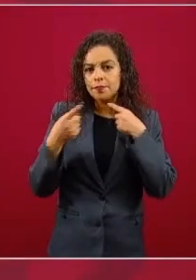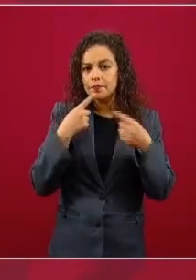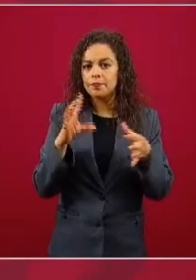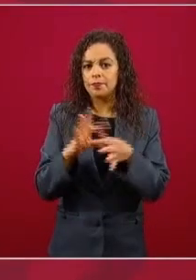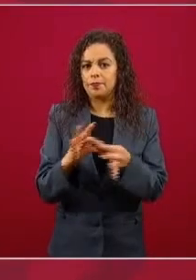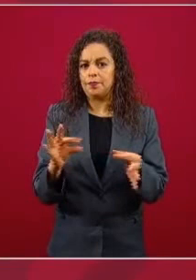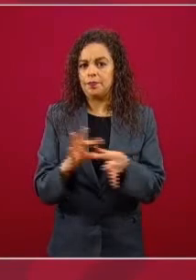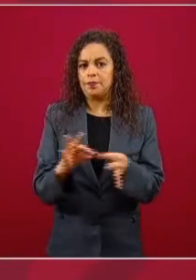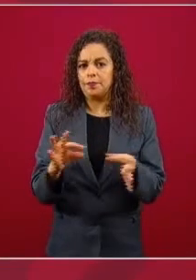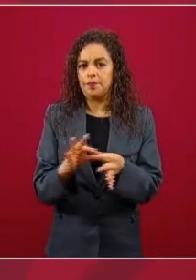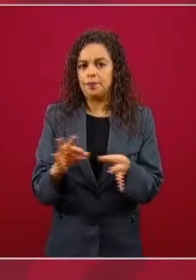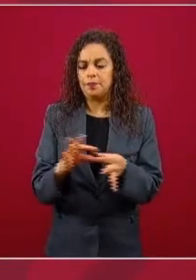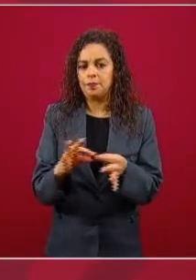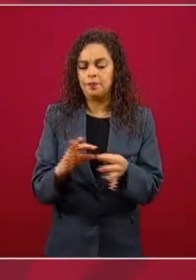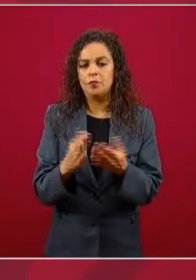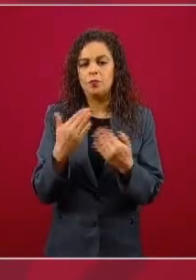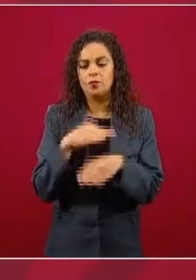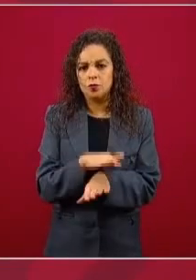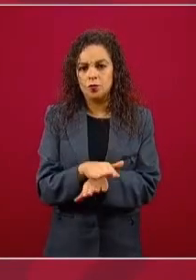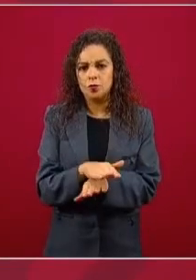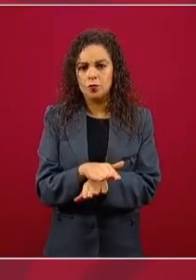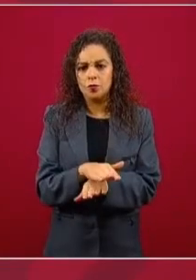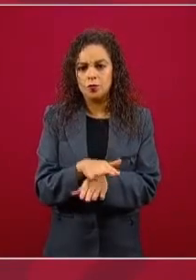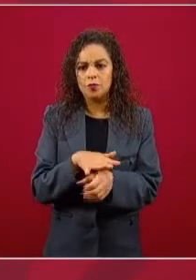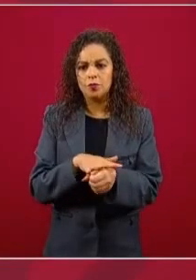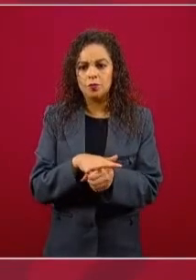de los